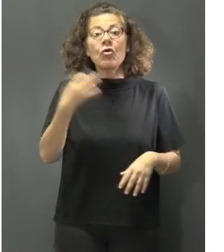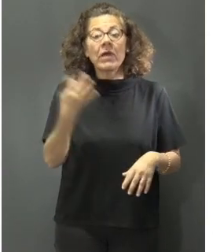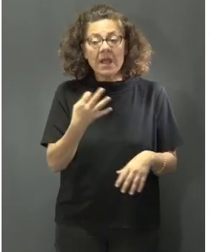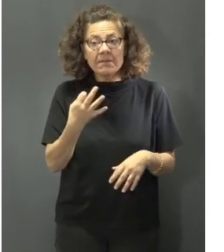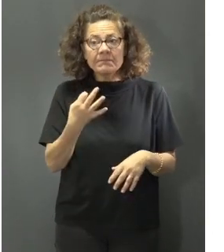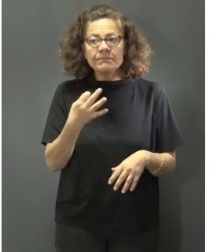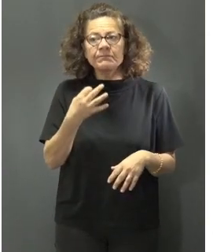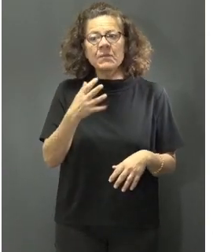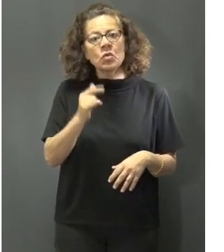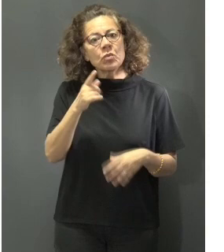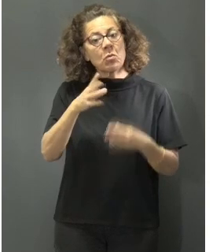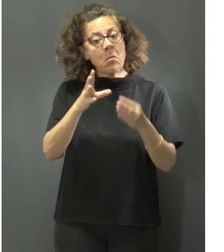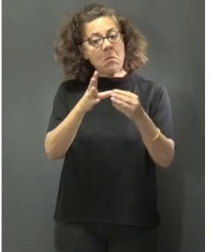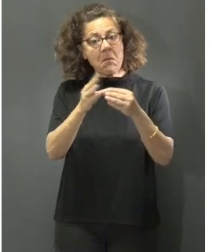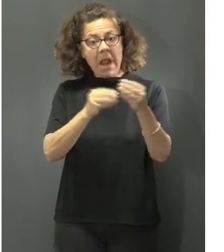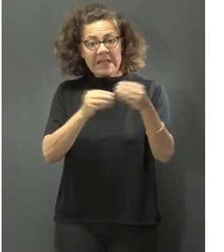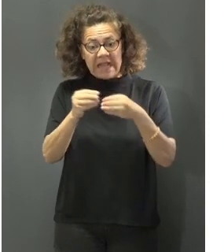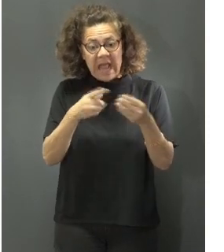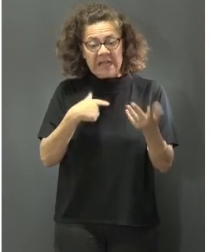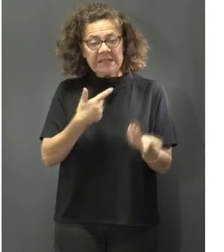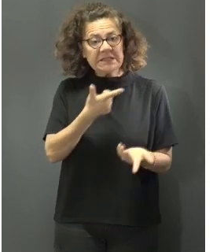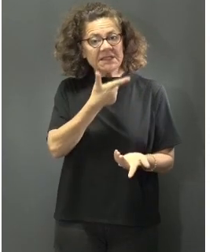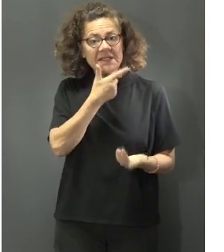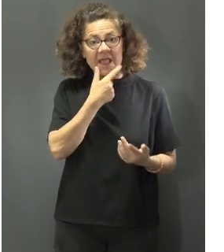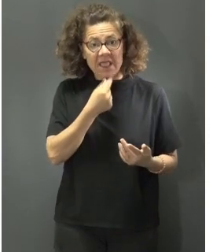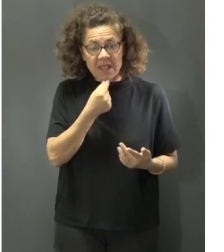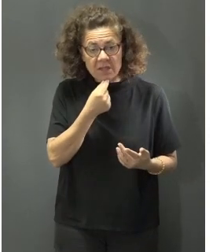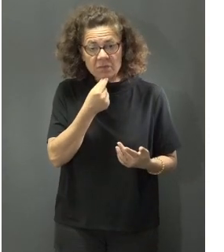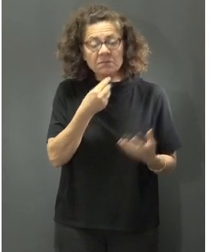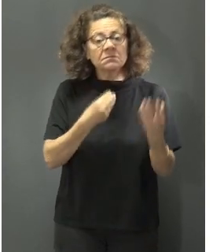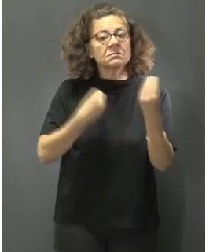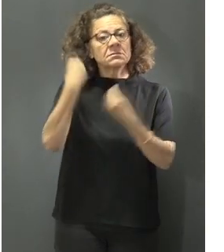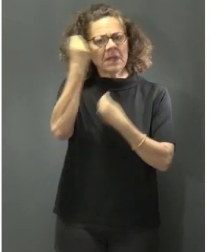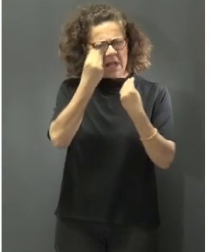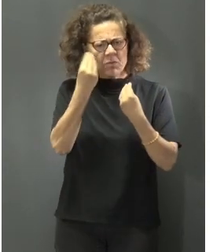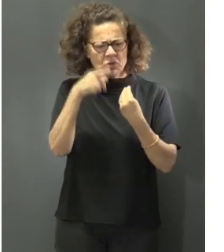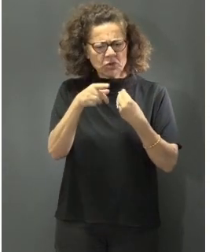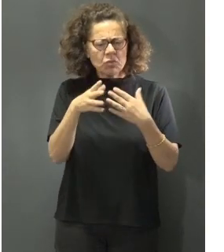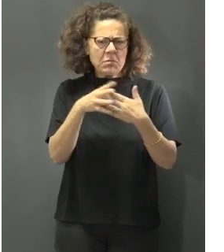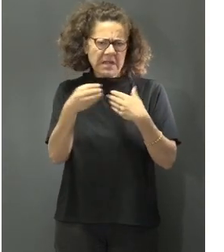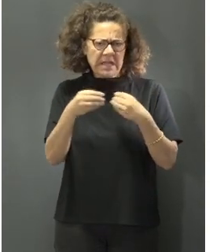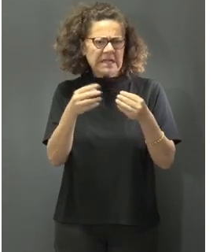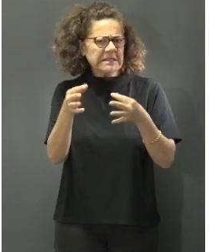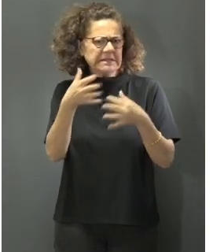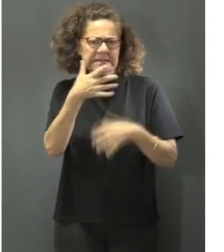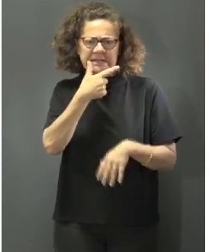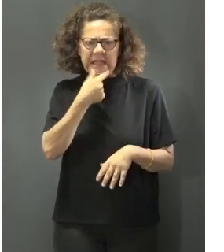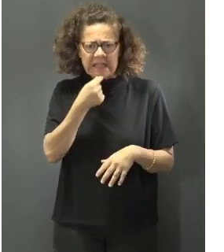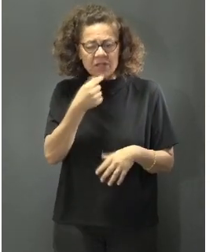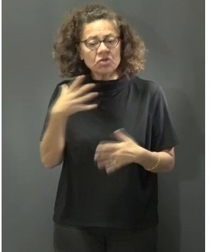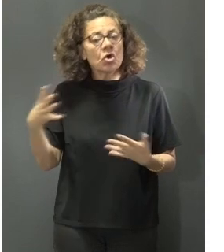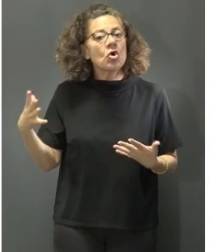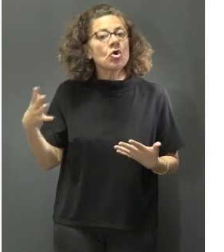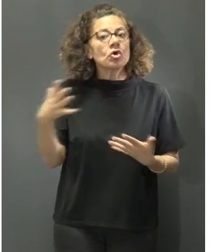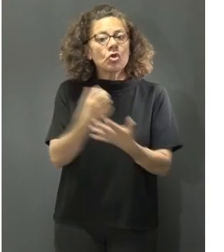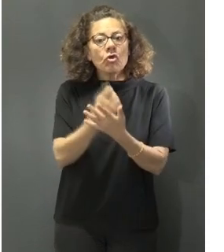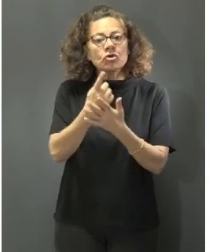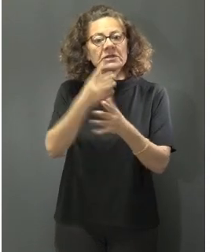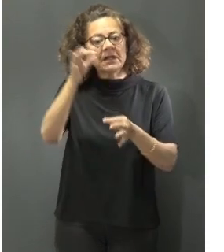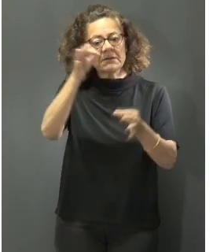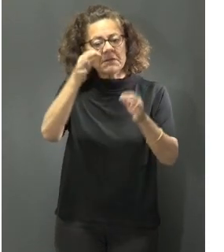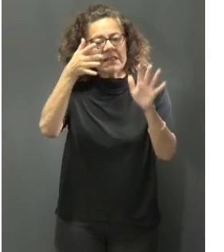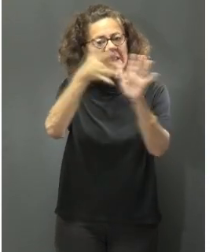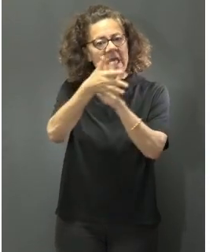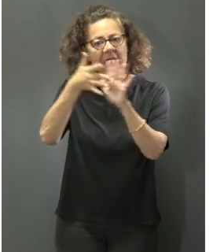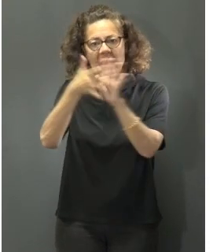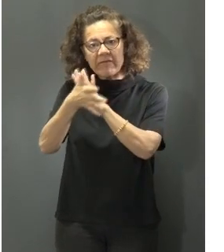tuviera unos materiales sencillos. Creemos que son sencillos, que todos ellos pues, vienen con unas